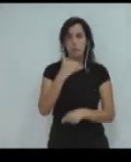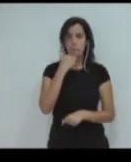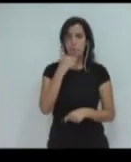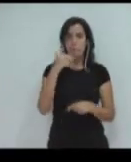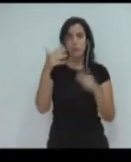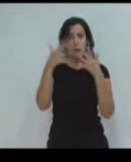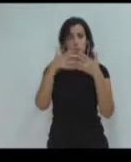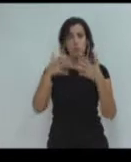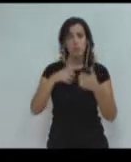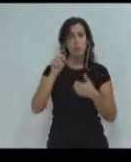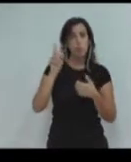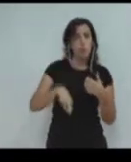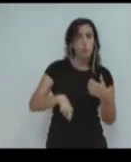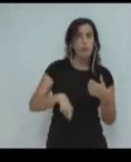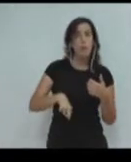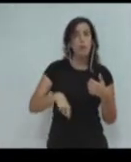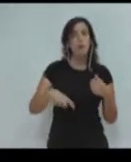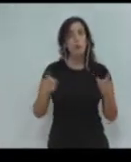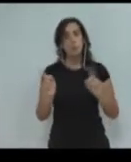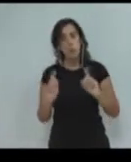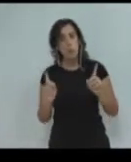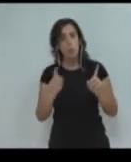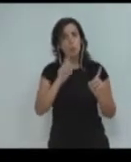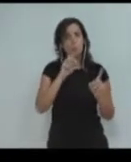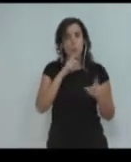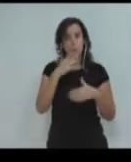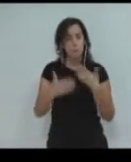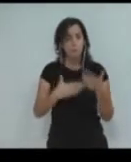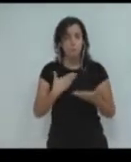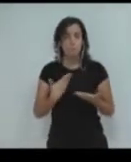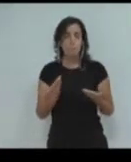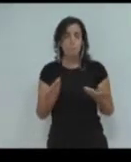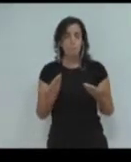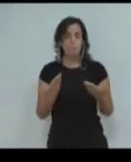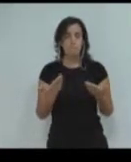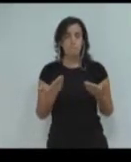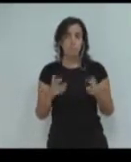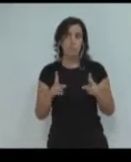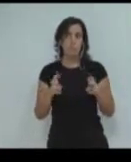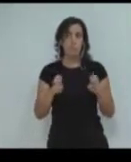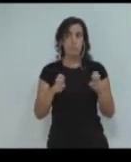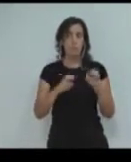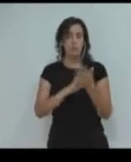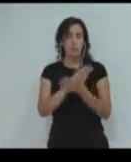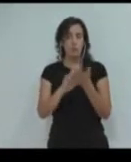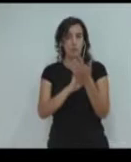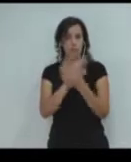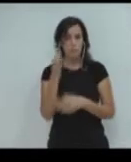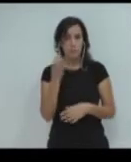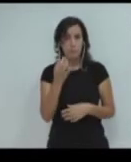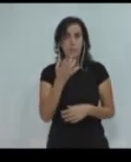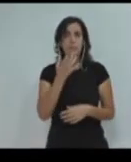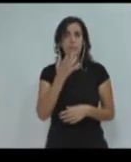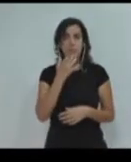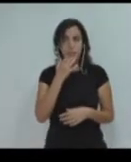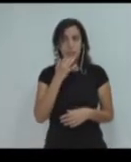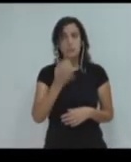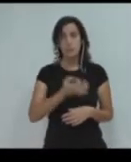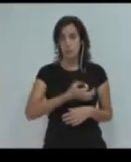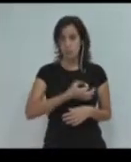toda la información o no toda la información. En principio, pues se comentaba que si era